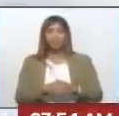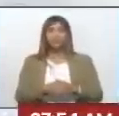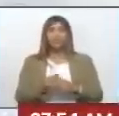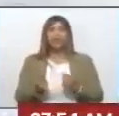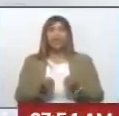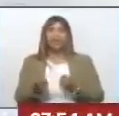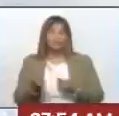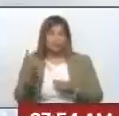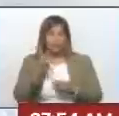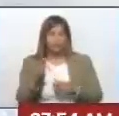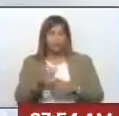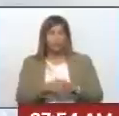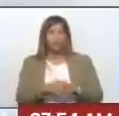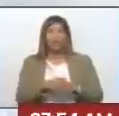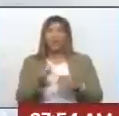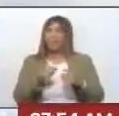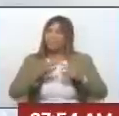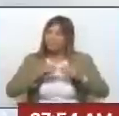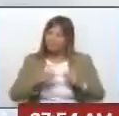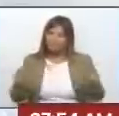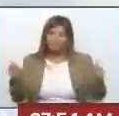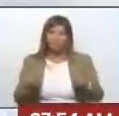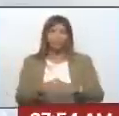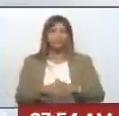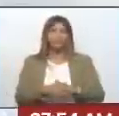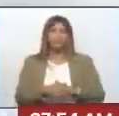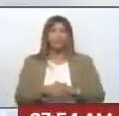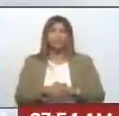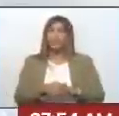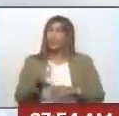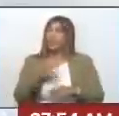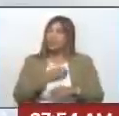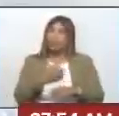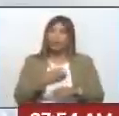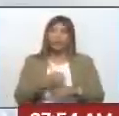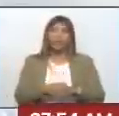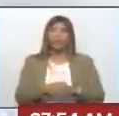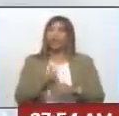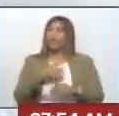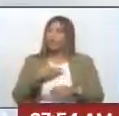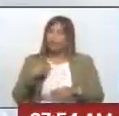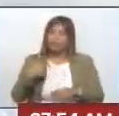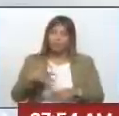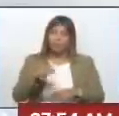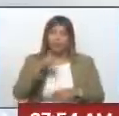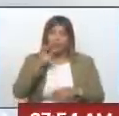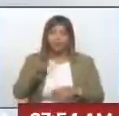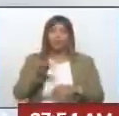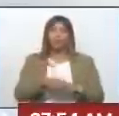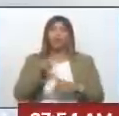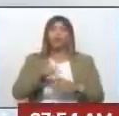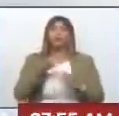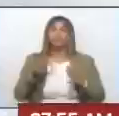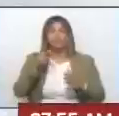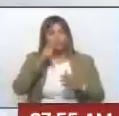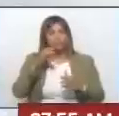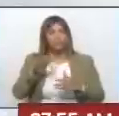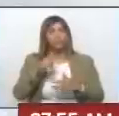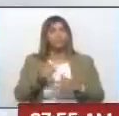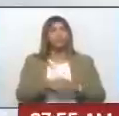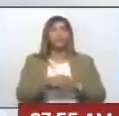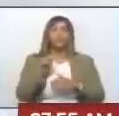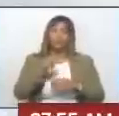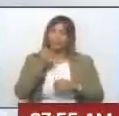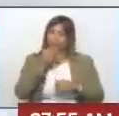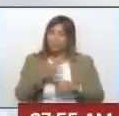economía venezolana, o sea, hay que destrozarla. No pudieron, ni van a poder. Este es un gran pueblo, esto es una gran